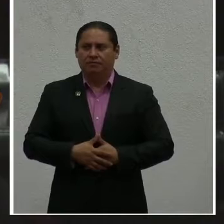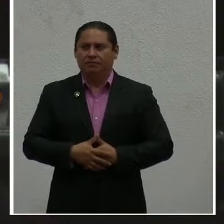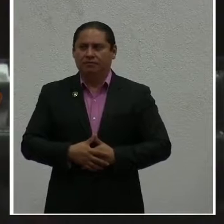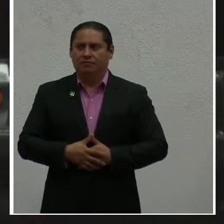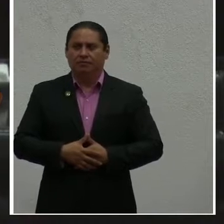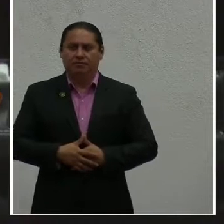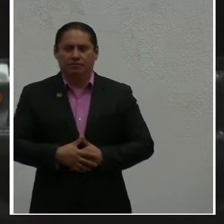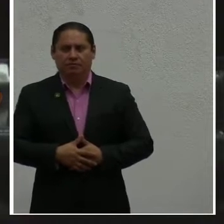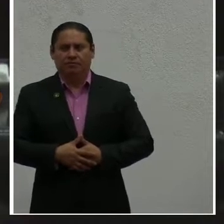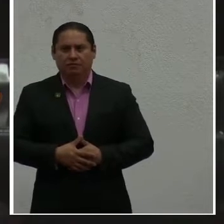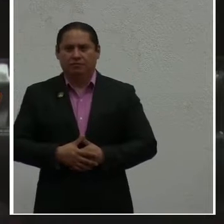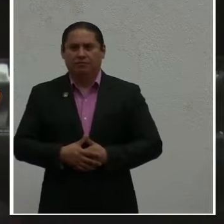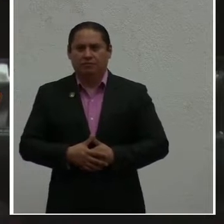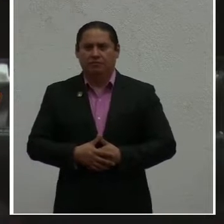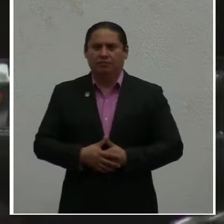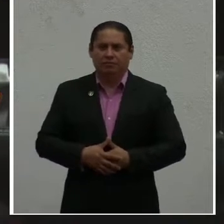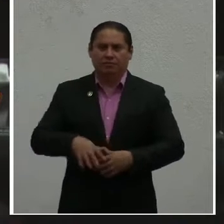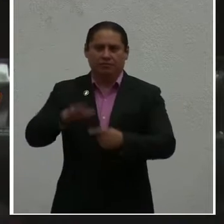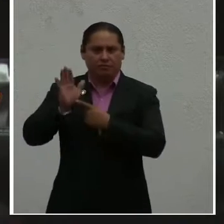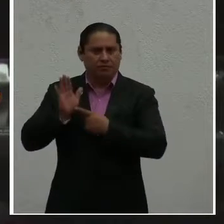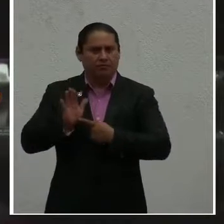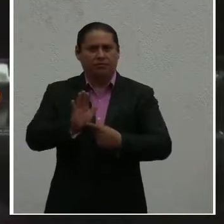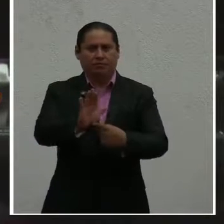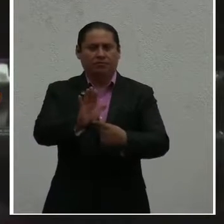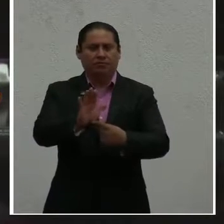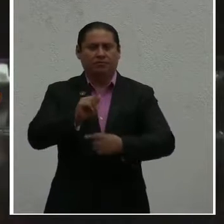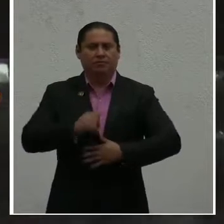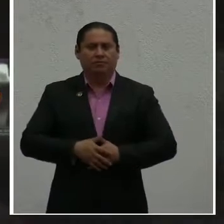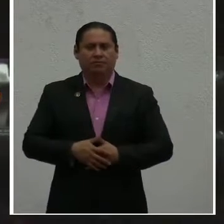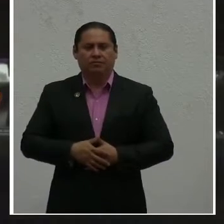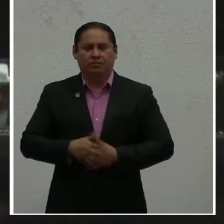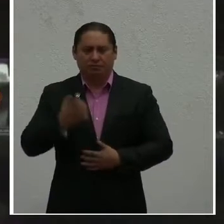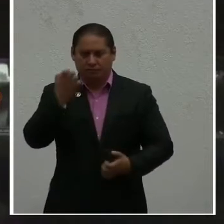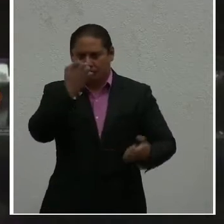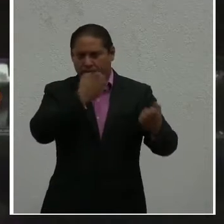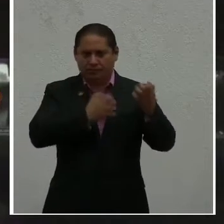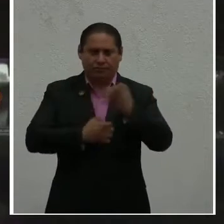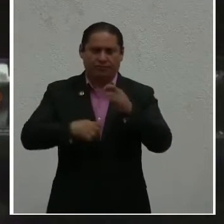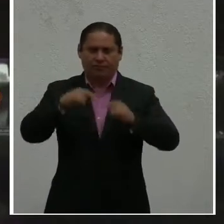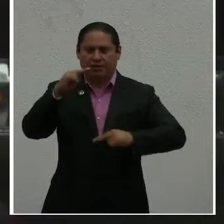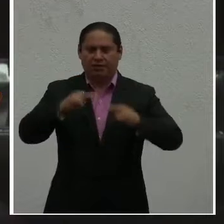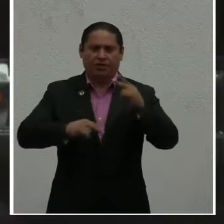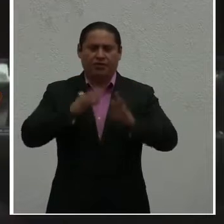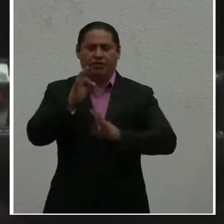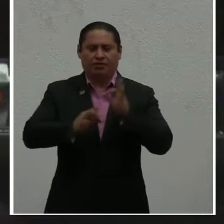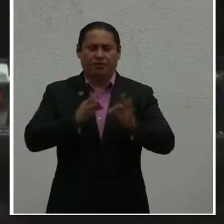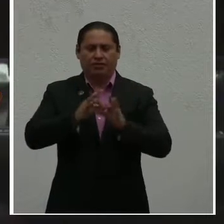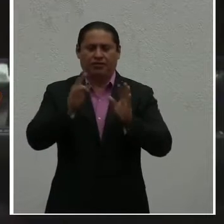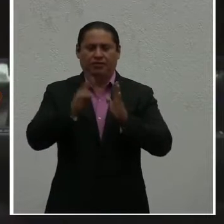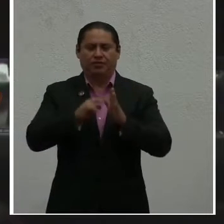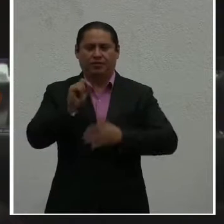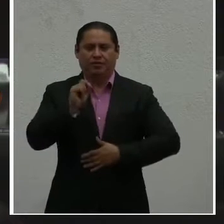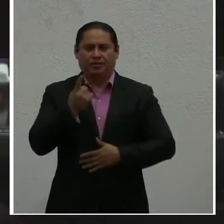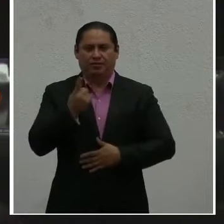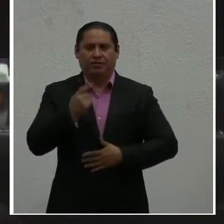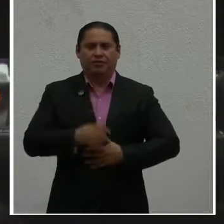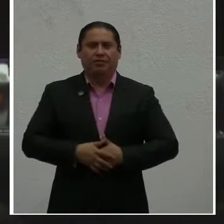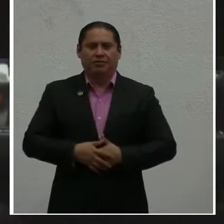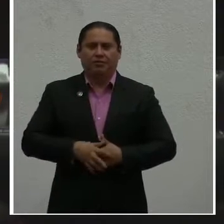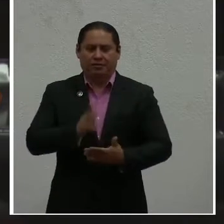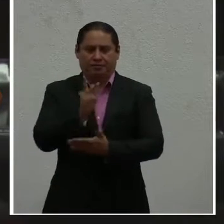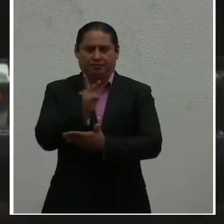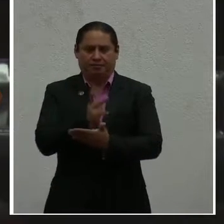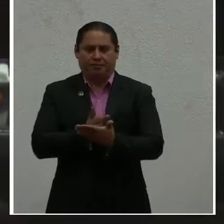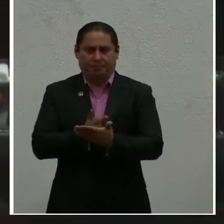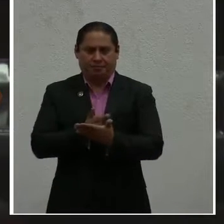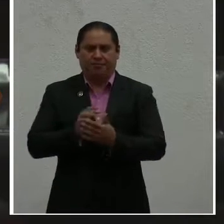Se propone emitir opinión favorable de la evaluación de nivel de cumplimiento 2021 del Plan Estatal